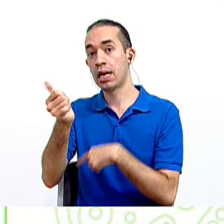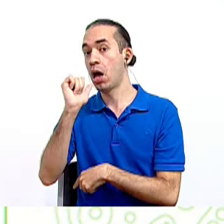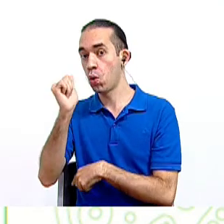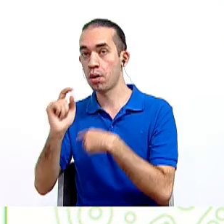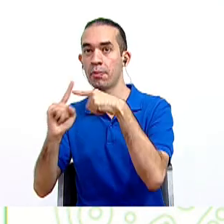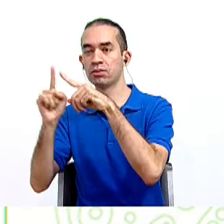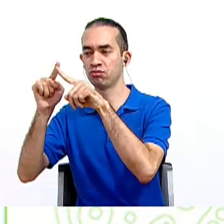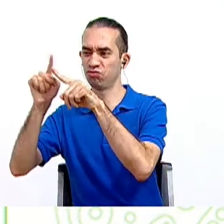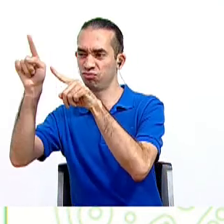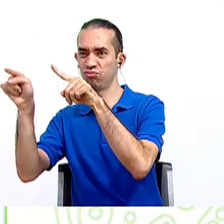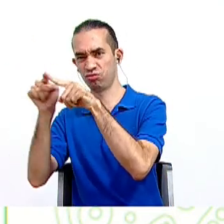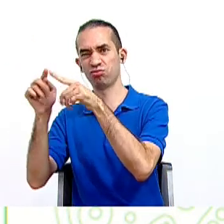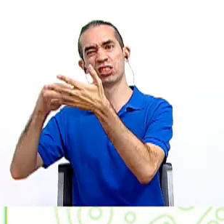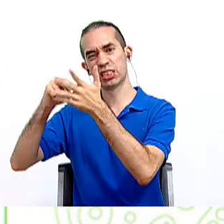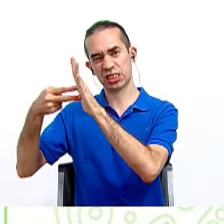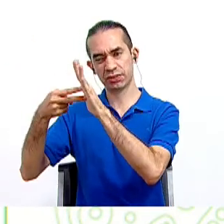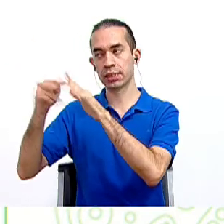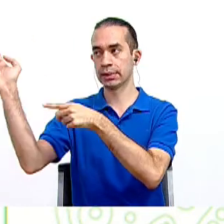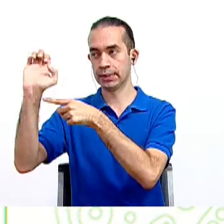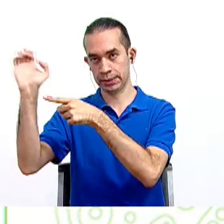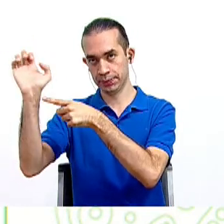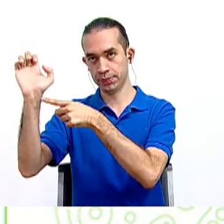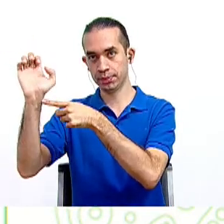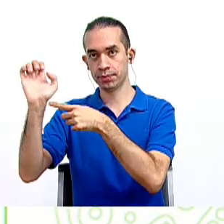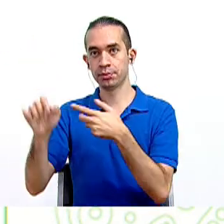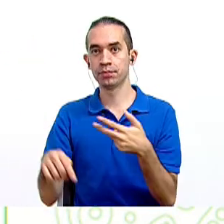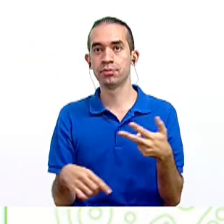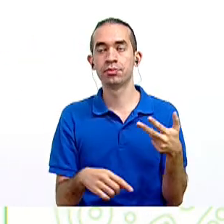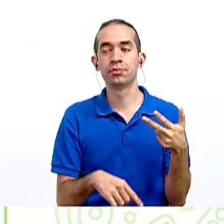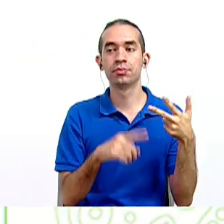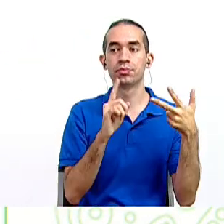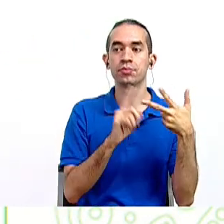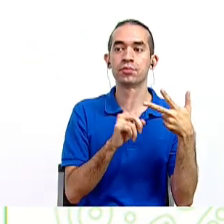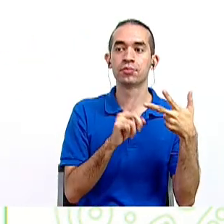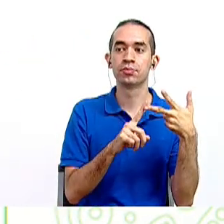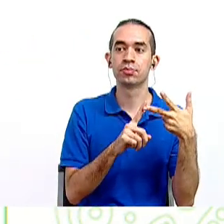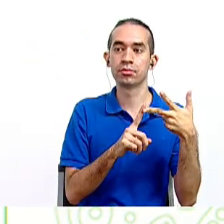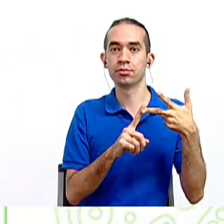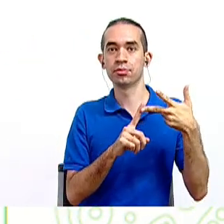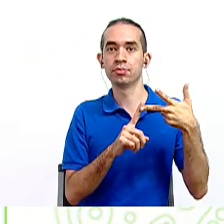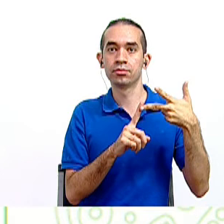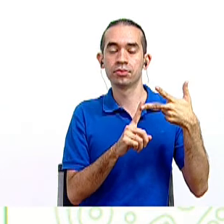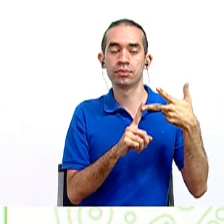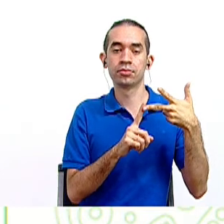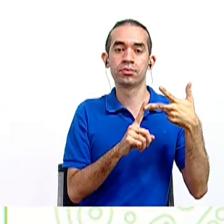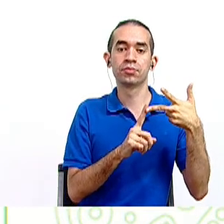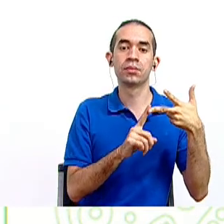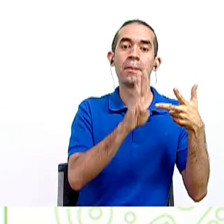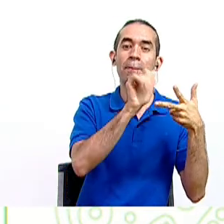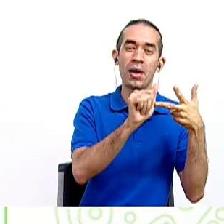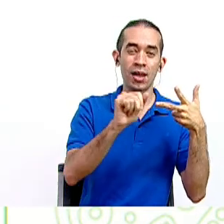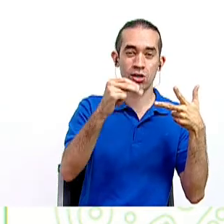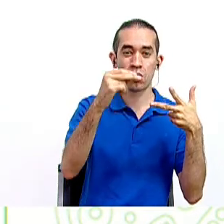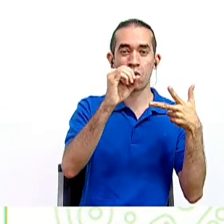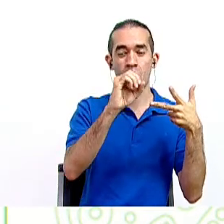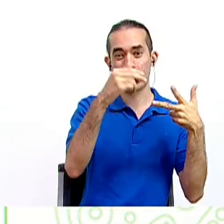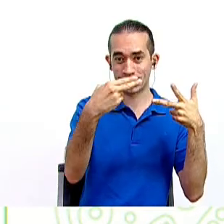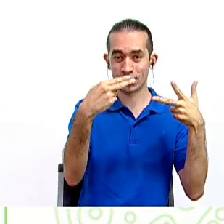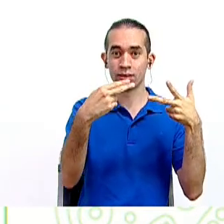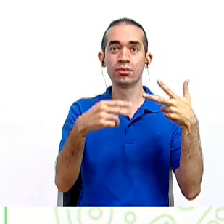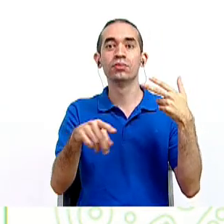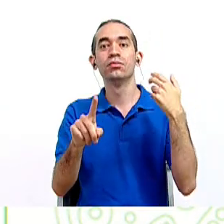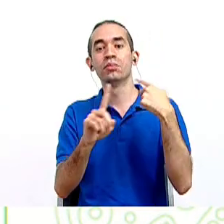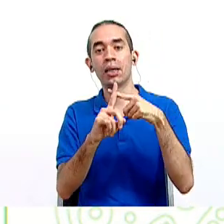y ese triangulito me representa energía. Luego tengo la tercera, hidróxido de bario, dióxido de